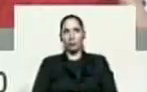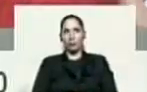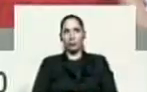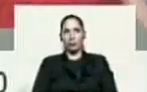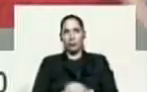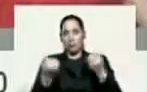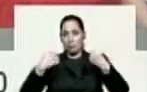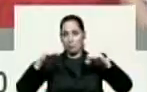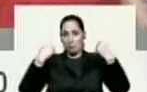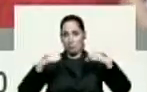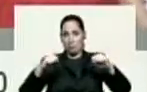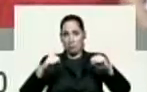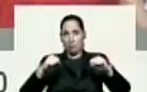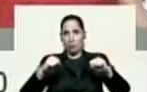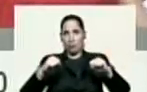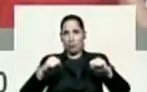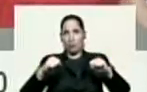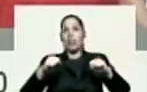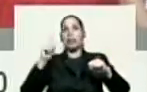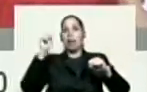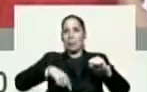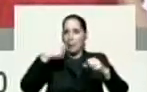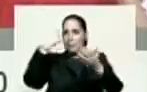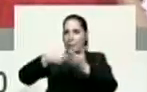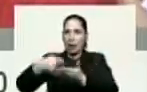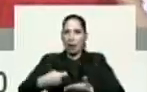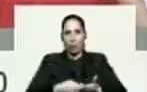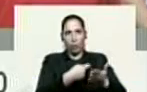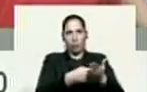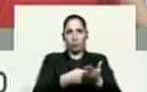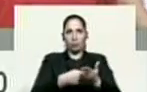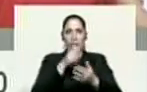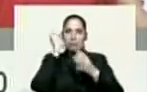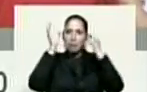preparado y prepagado previamente.